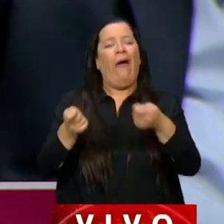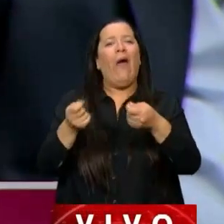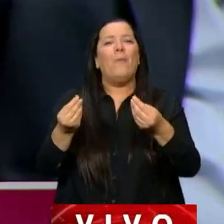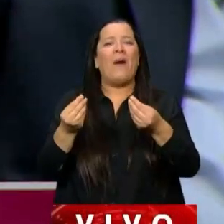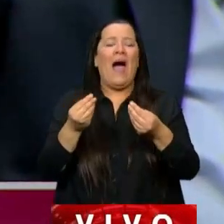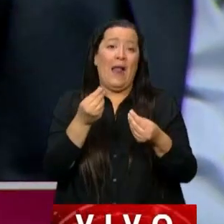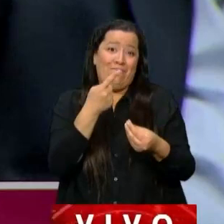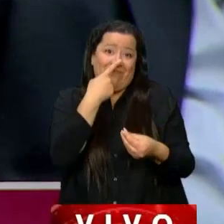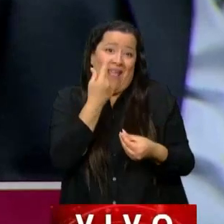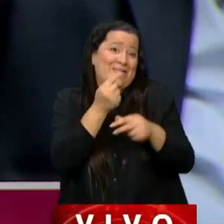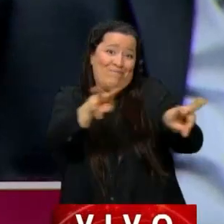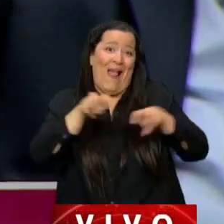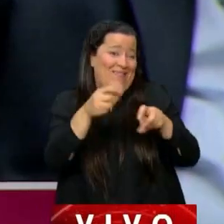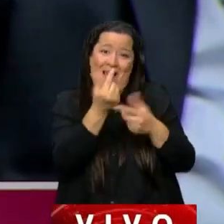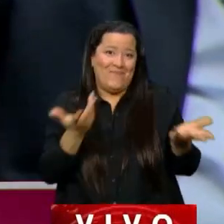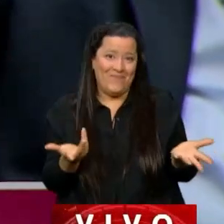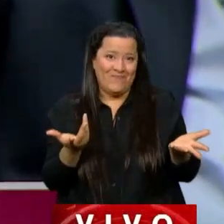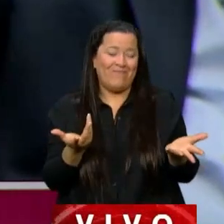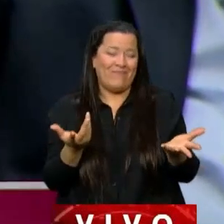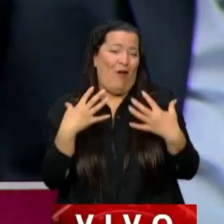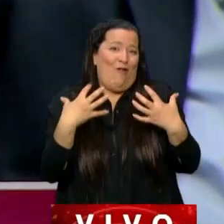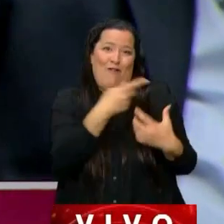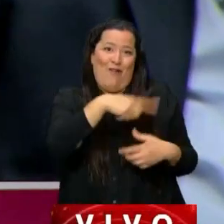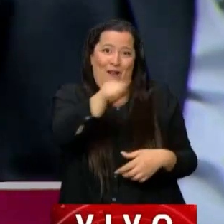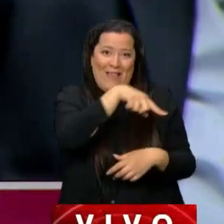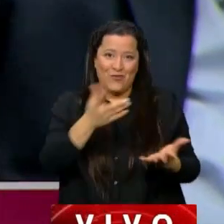ganancias con este tipo de cuestiones. Por eso creo yo,